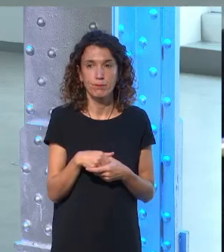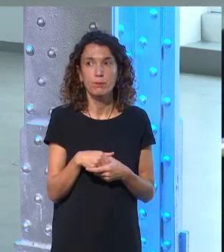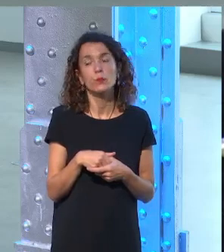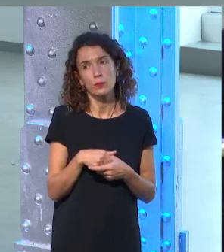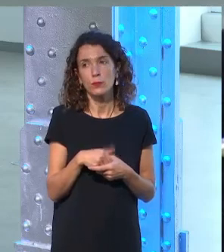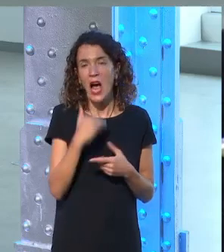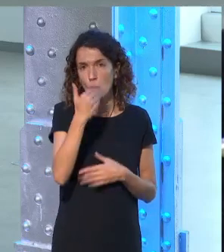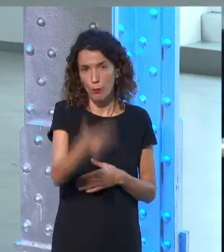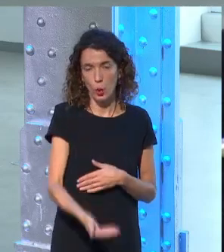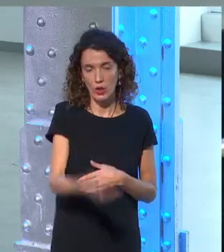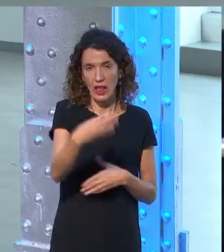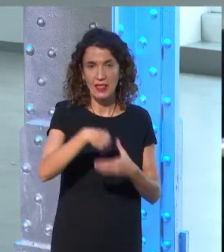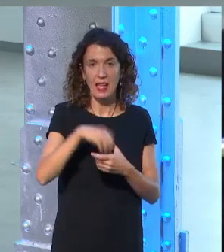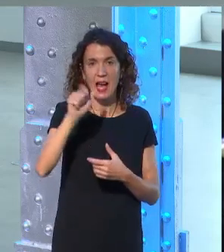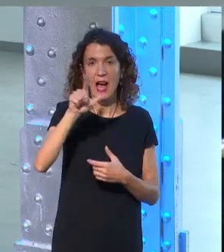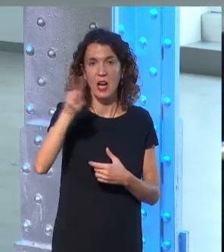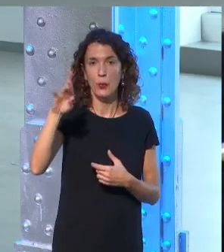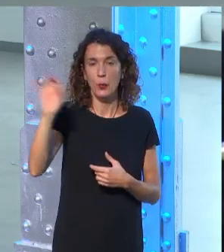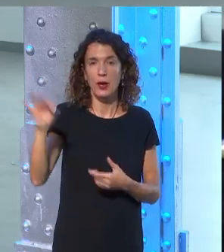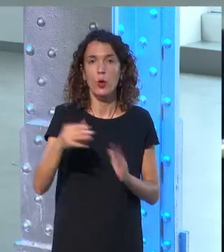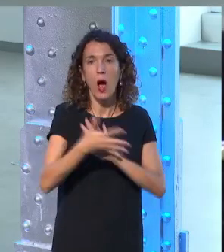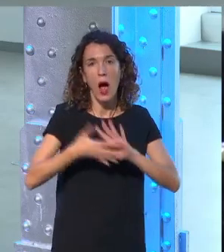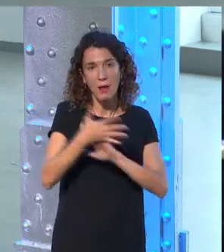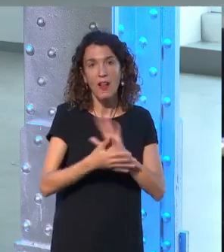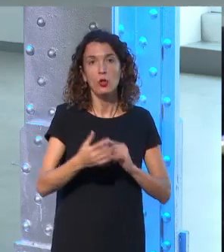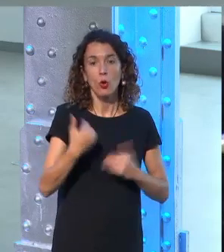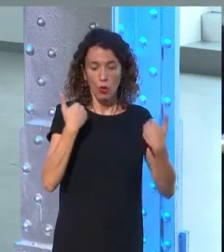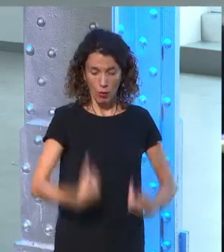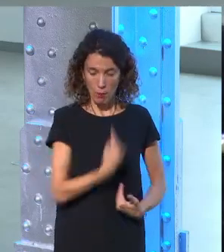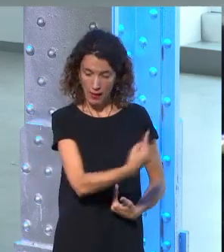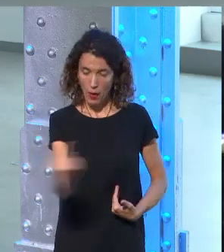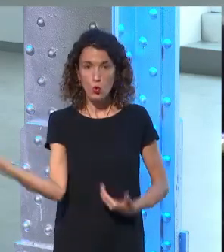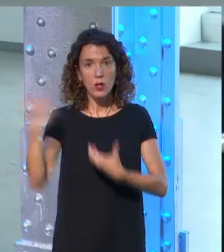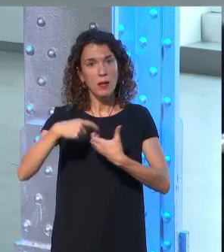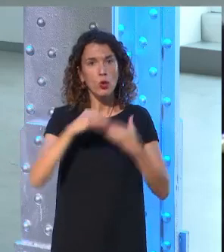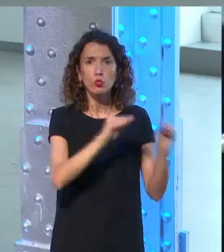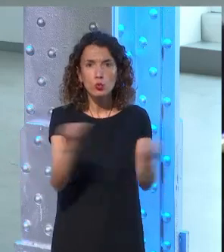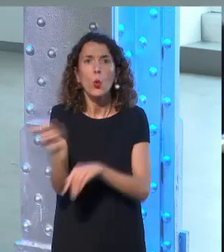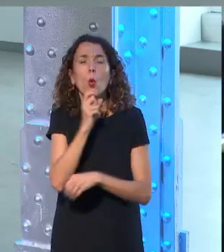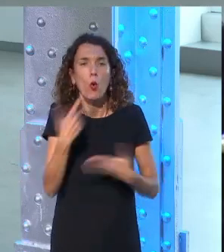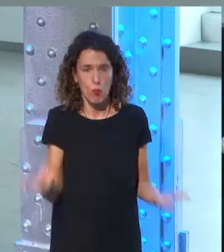un aspecto que ha destacado Álvaro respecto a la implicación individual, a la implicación de las personas.